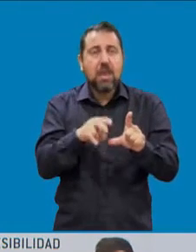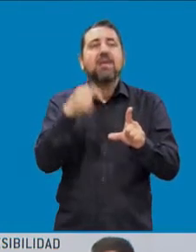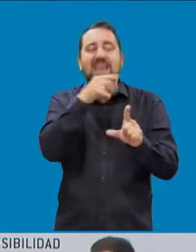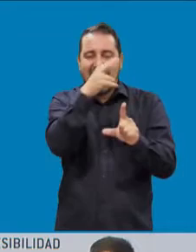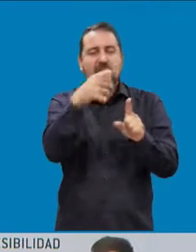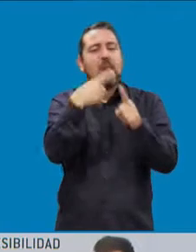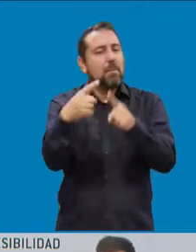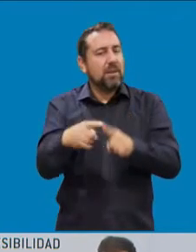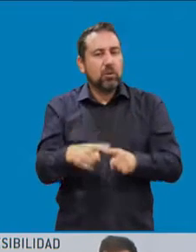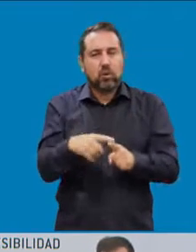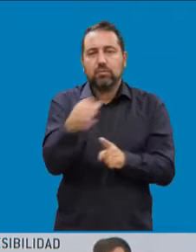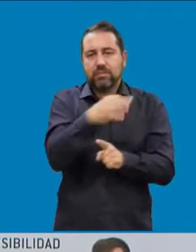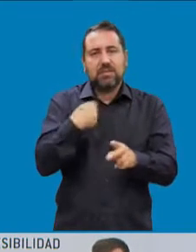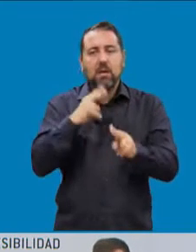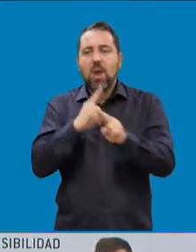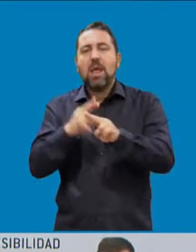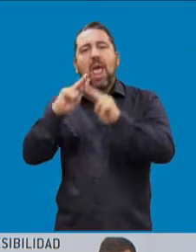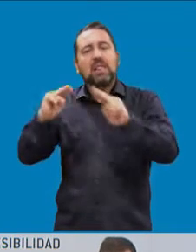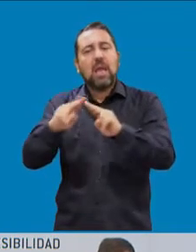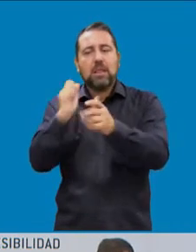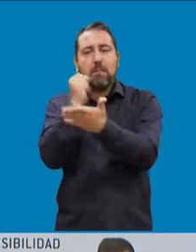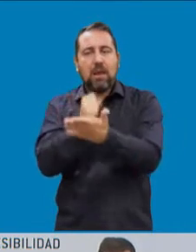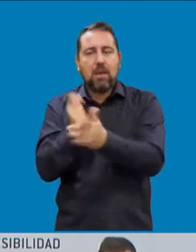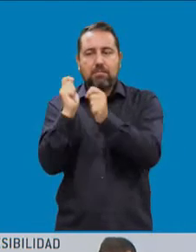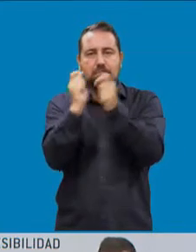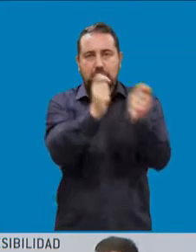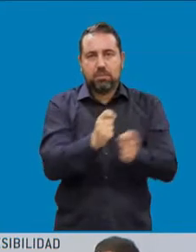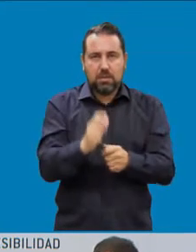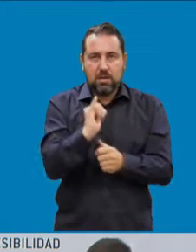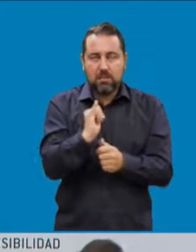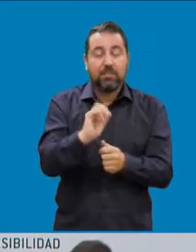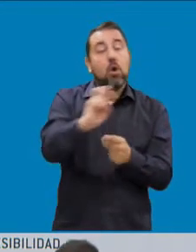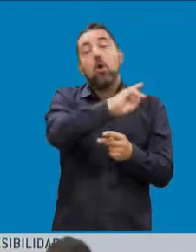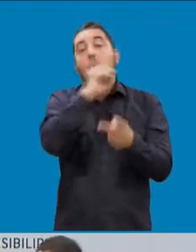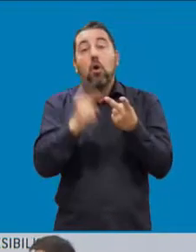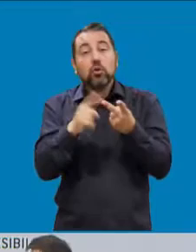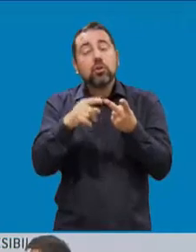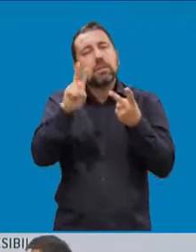el lector de pantalla leía correctamente los elementos que habían sido etiquetados.